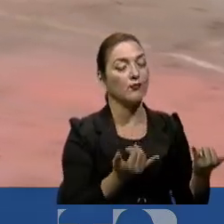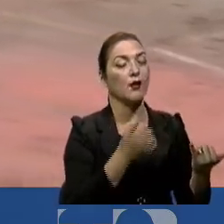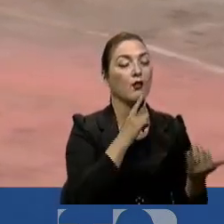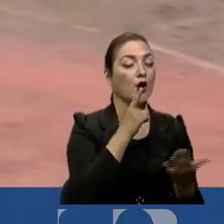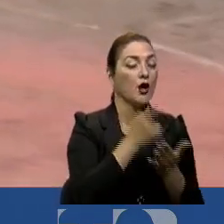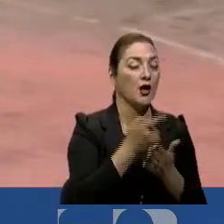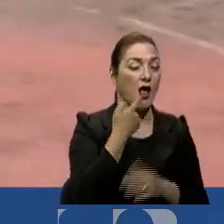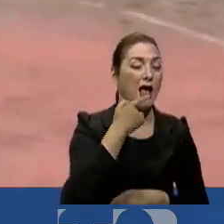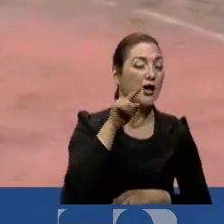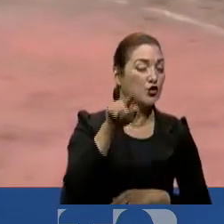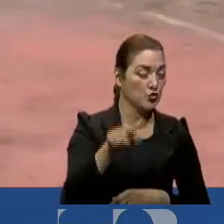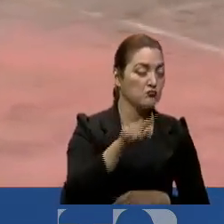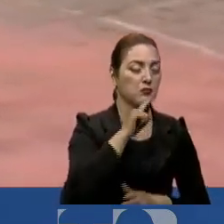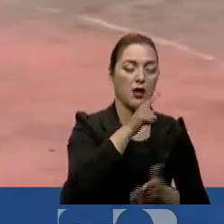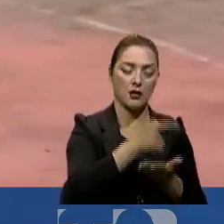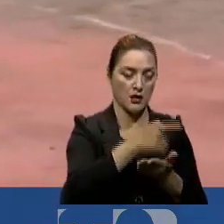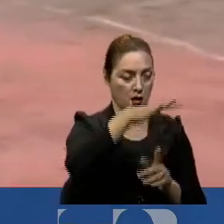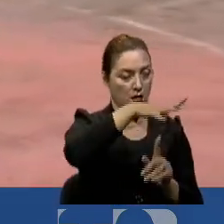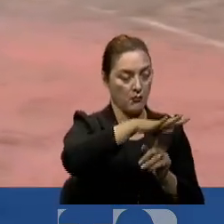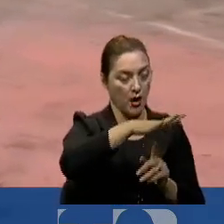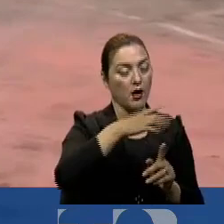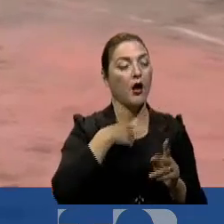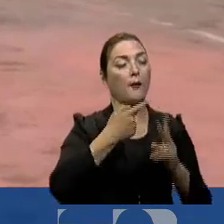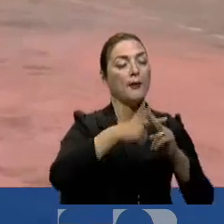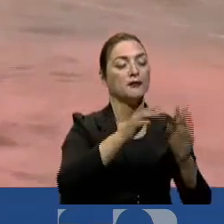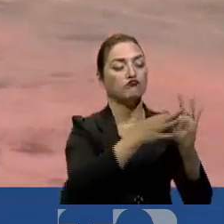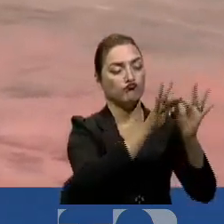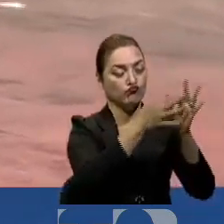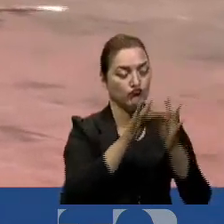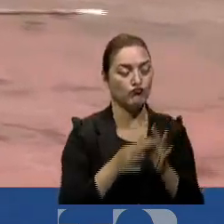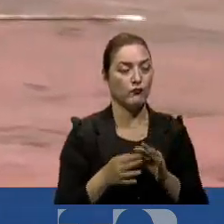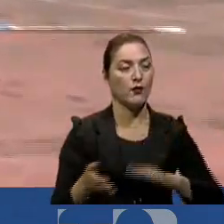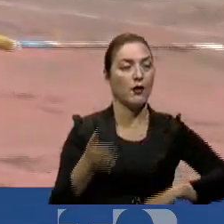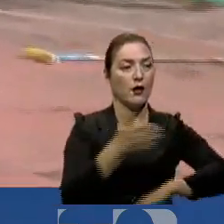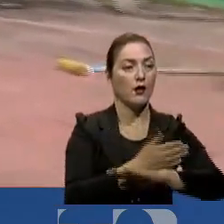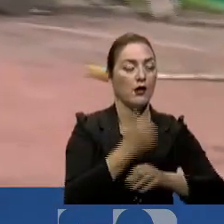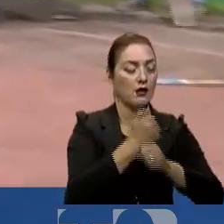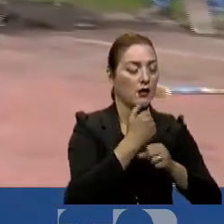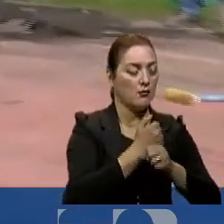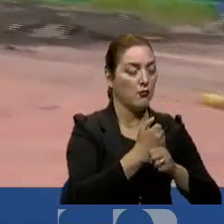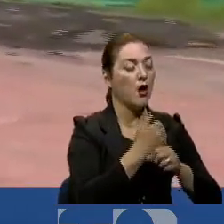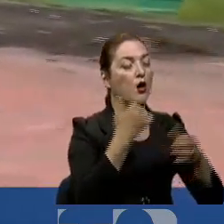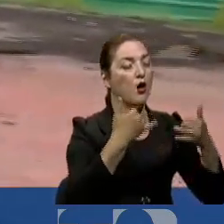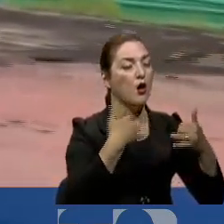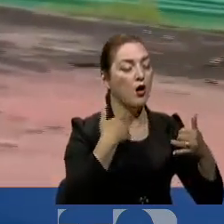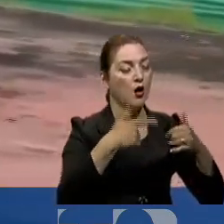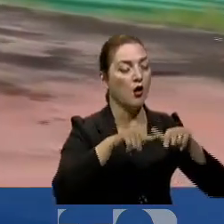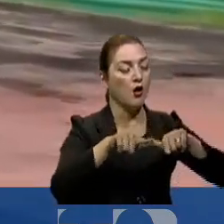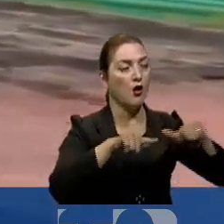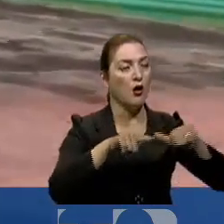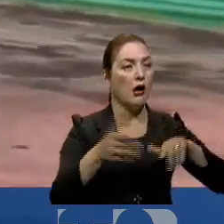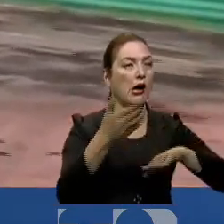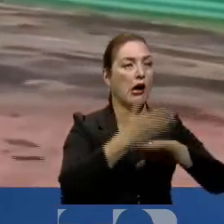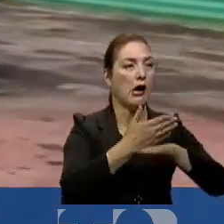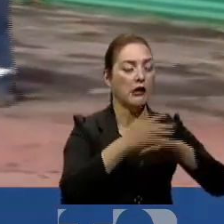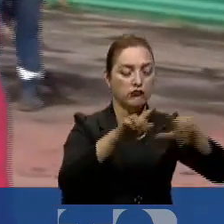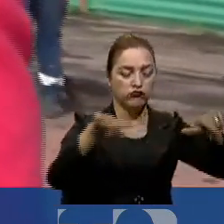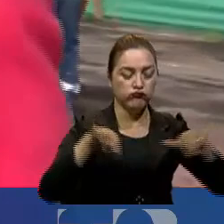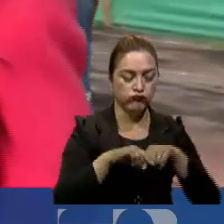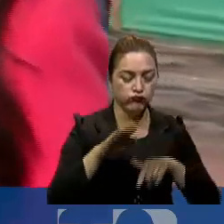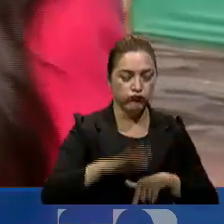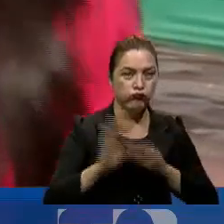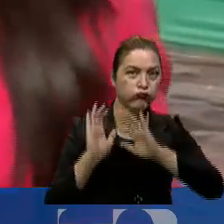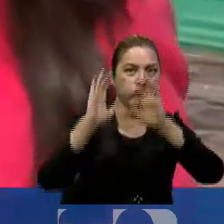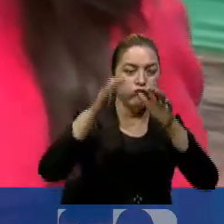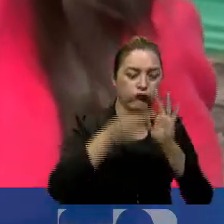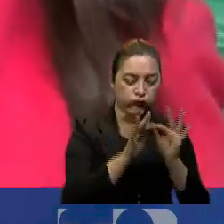la rehabilitación de este parque. Es importante mencionar que antes de trabajar en las canchas, hemos trabajado en la iluminación. Este parque ya cuenta con